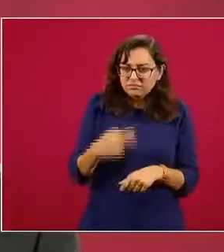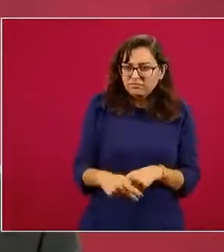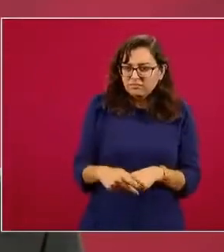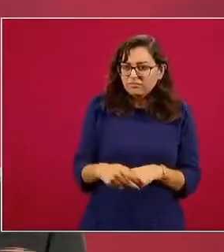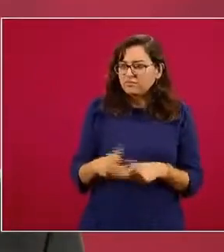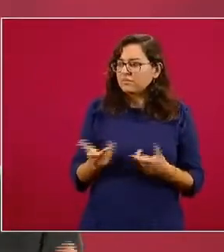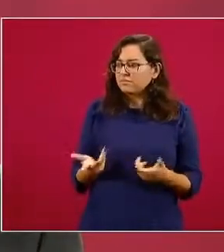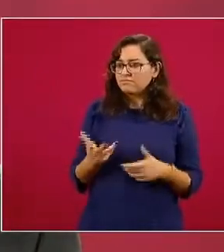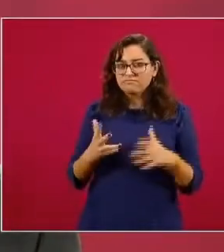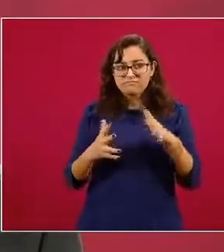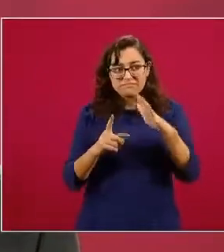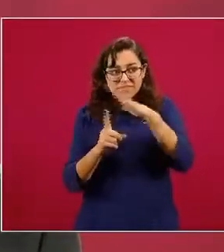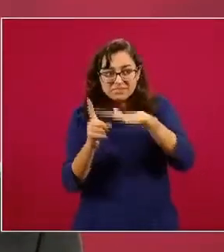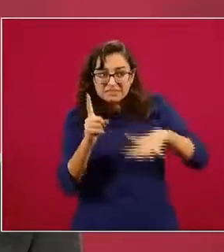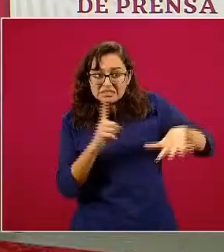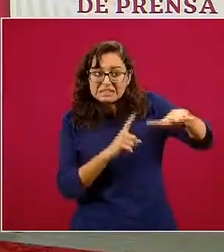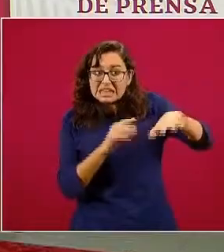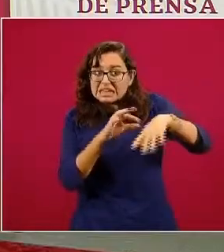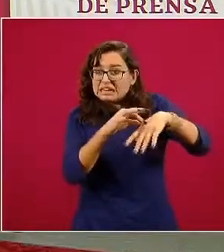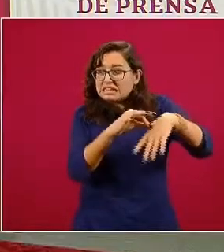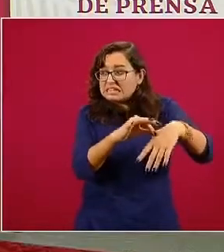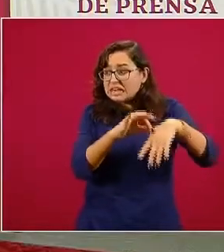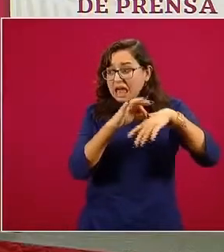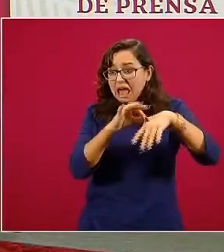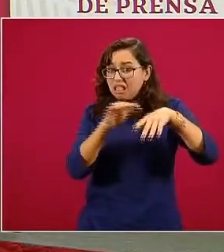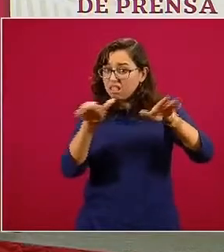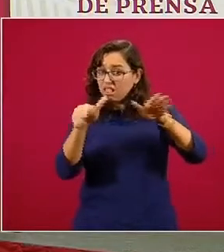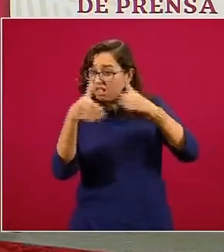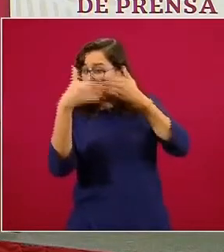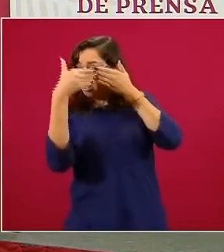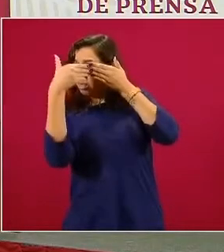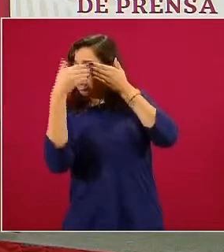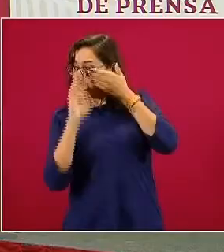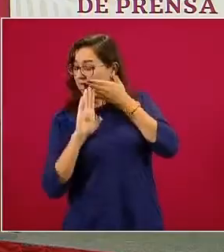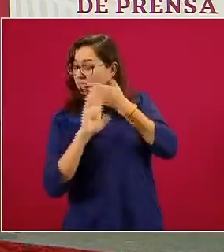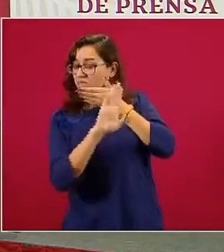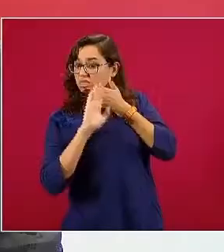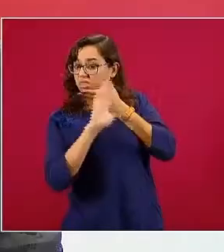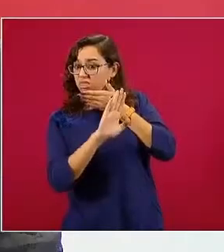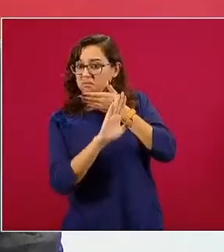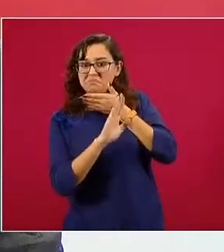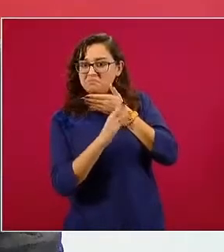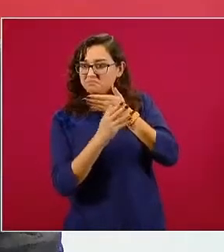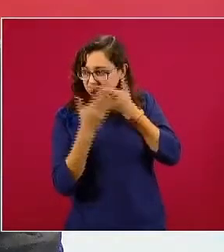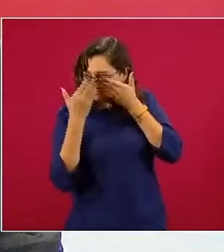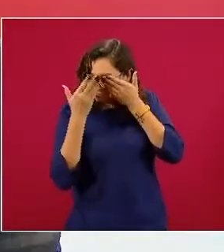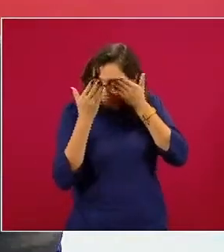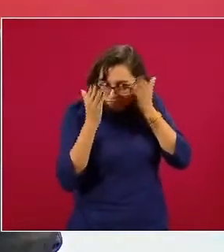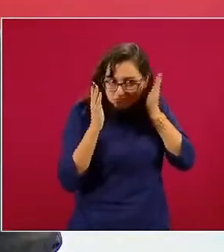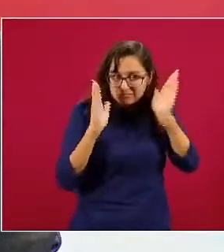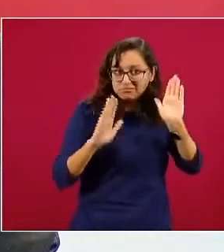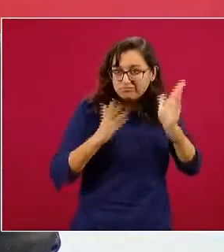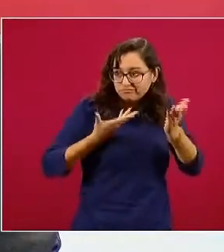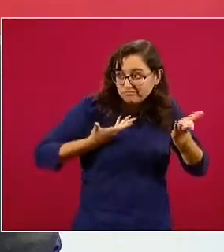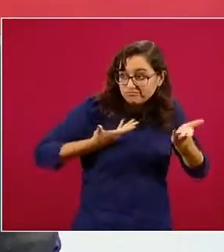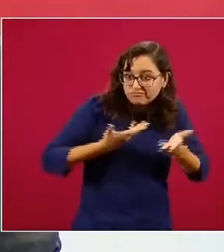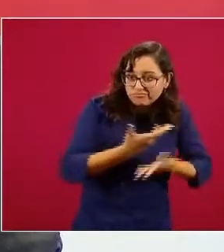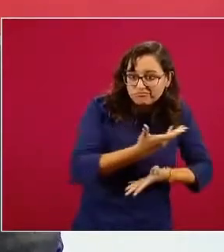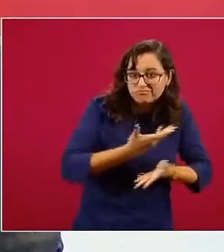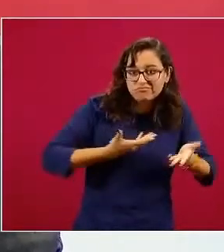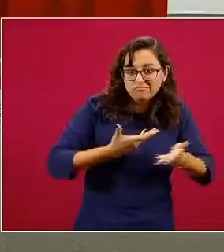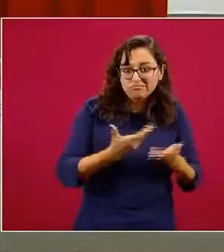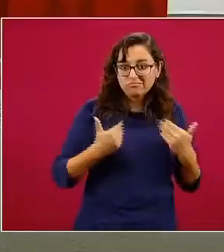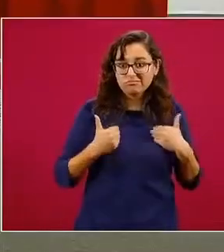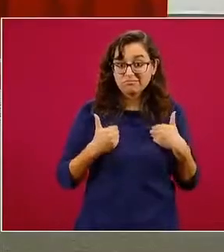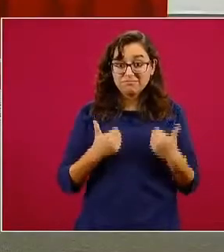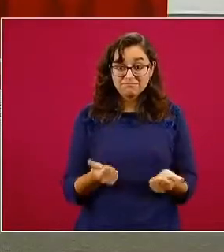tocaran base con la realidad, se conectaran con lo que está pasando, sufriendo el pueblo de México y contribuyeran. Sería